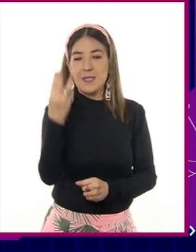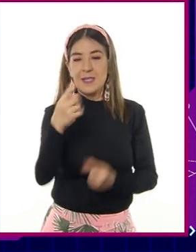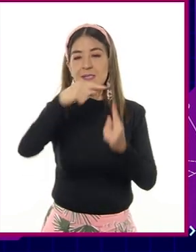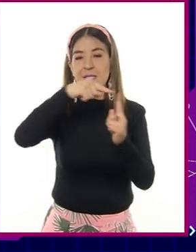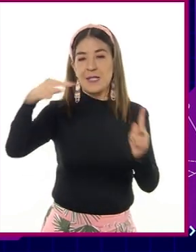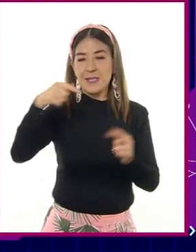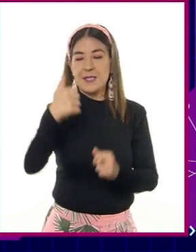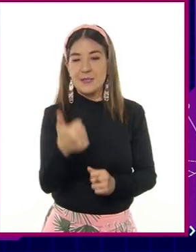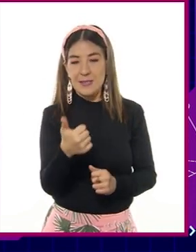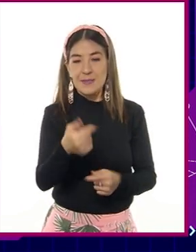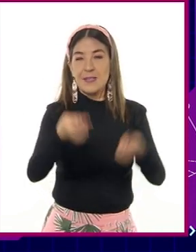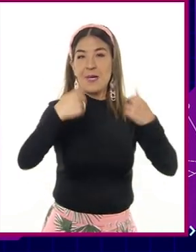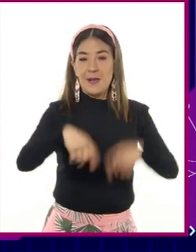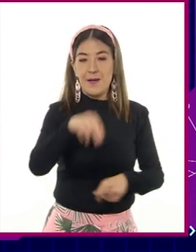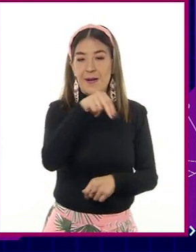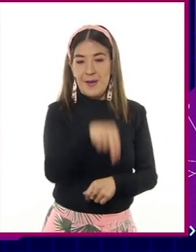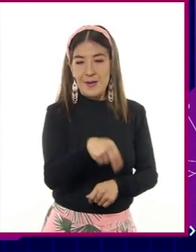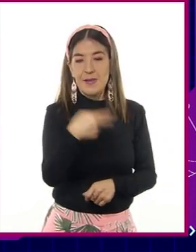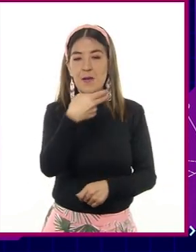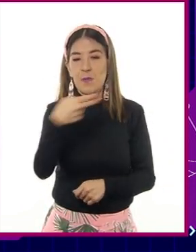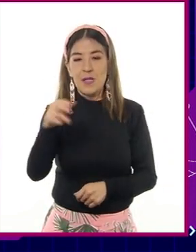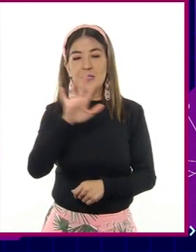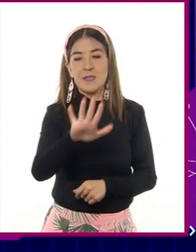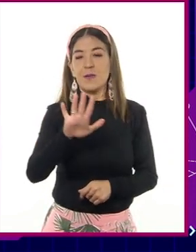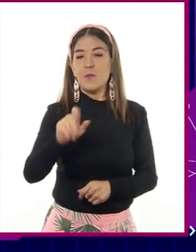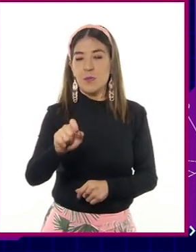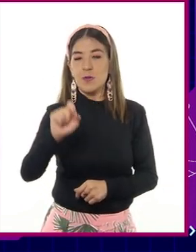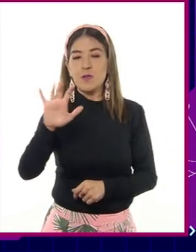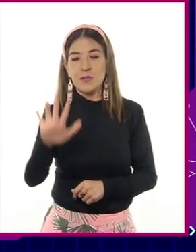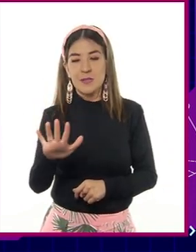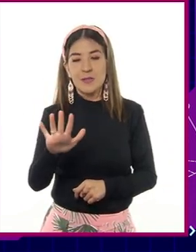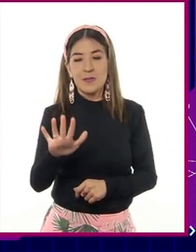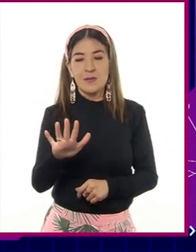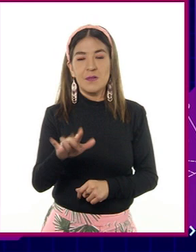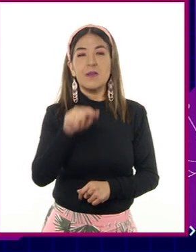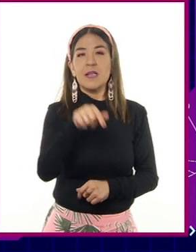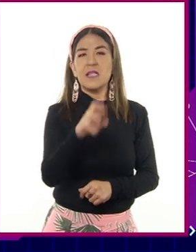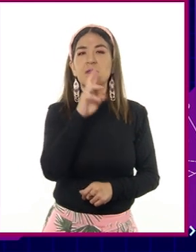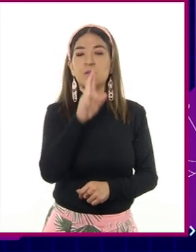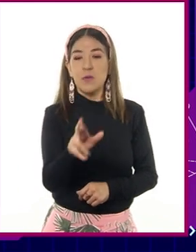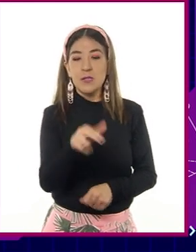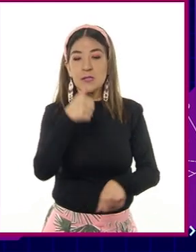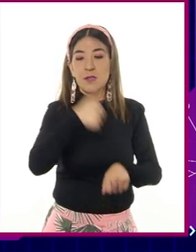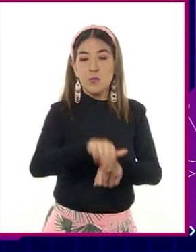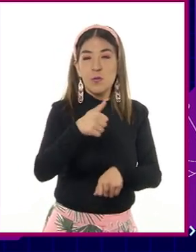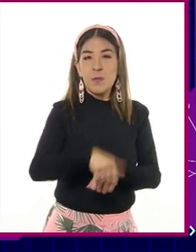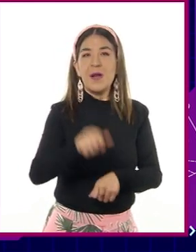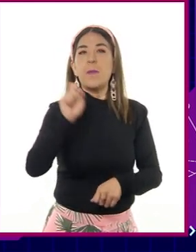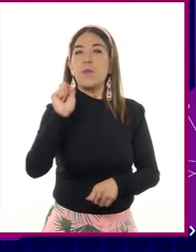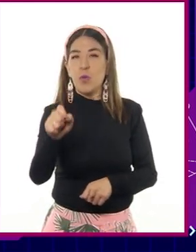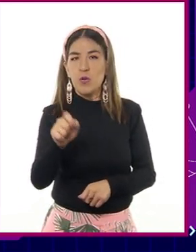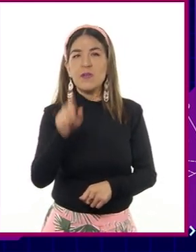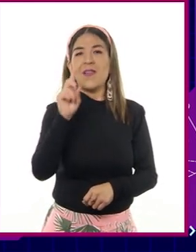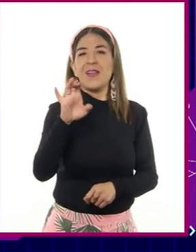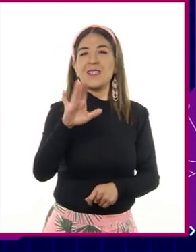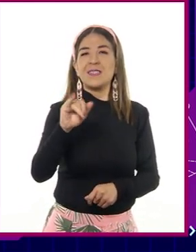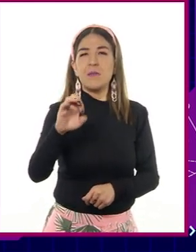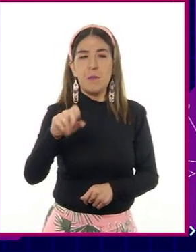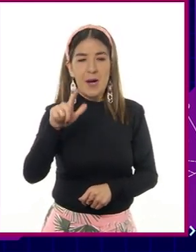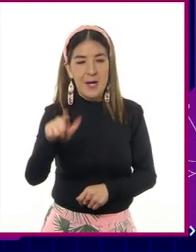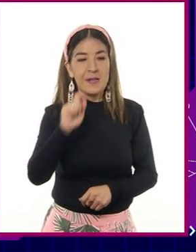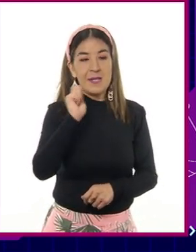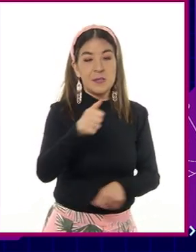6. n igual a 5.5. Al obtener un número decimal, podemos comprobar que el